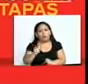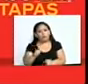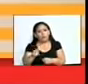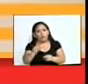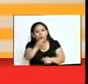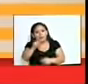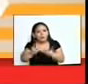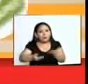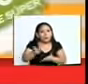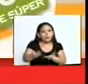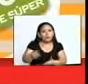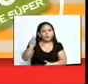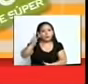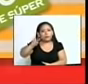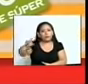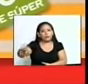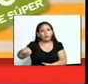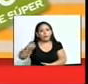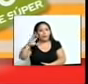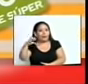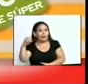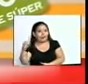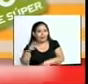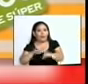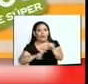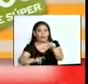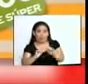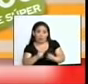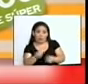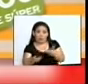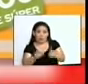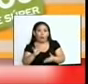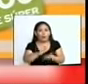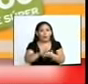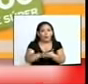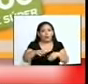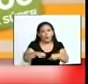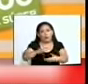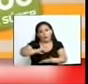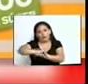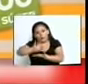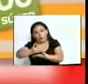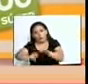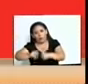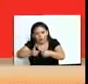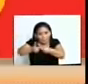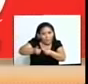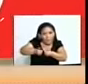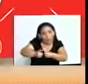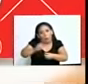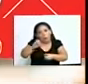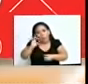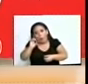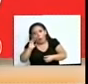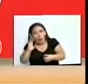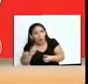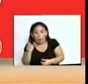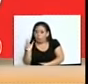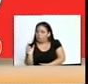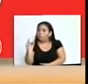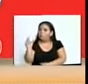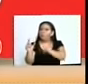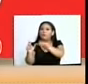rifa de $2,500 en súper. Así también participas por laptops, Nintendo Switch o un bono de supermercados